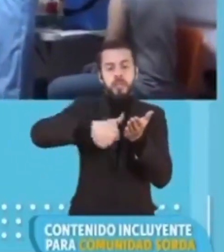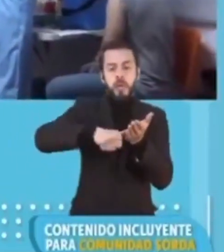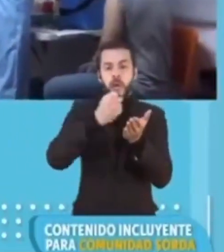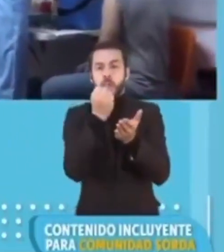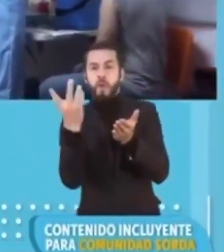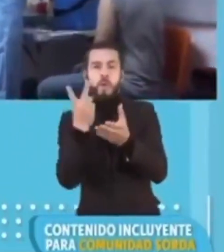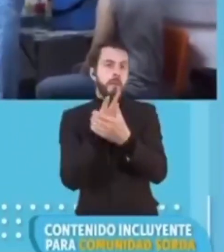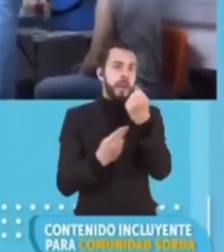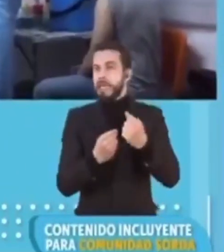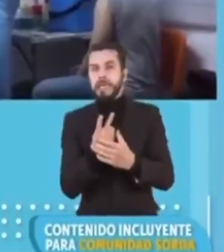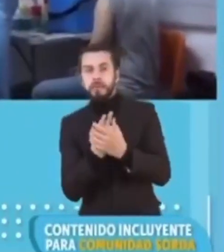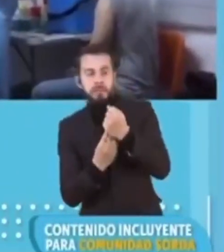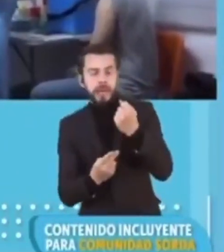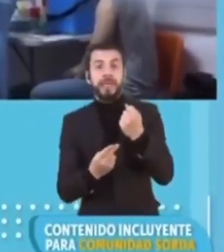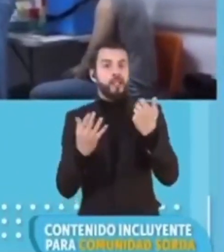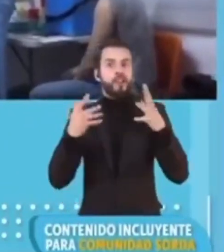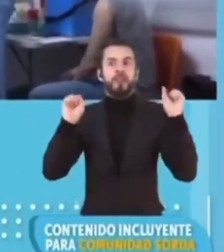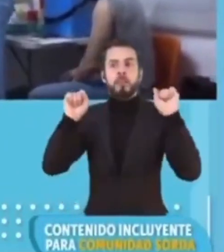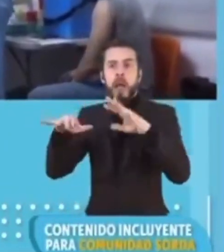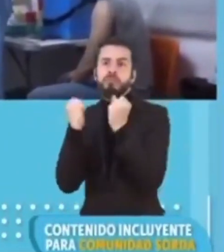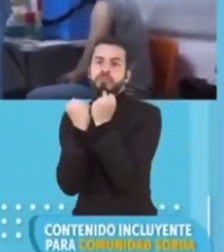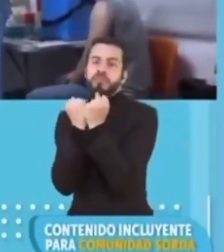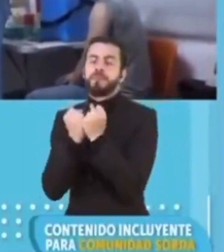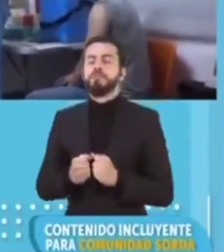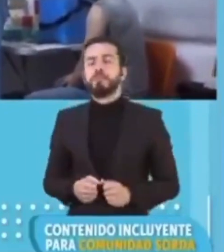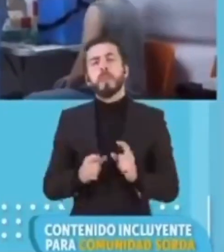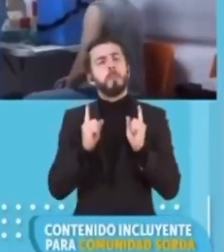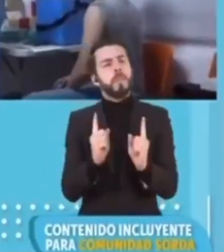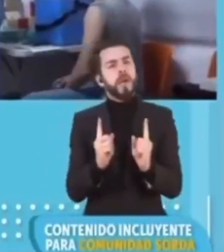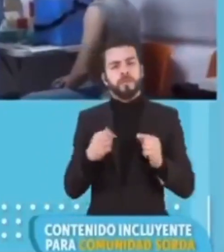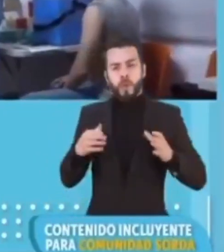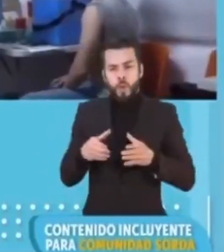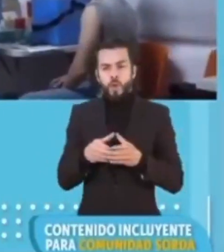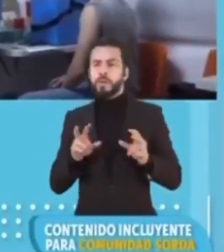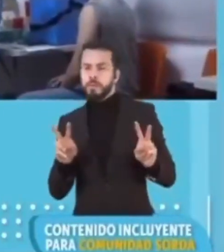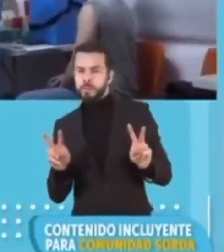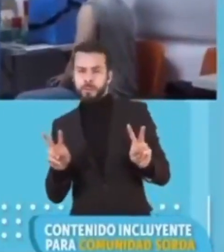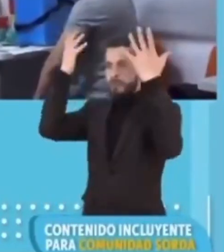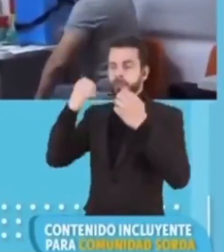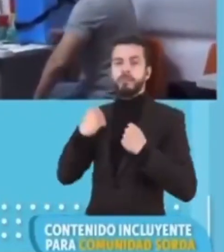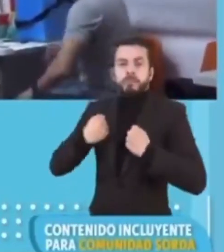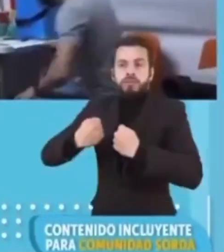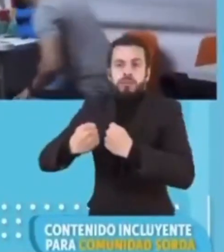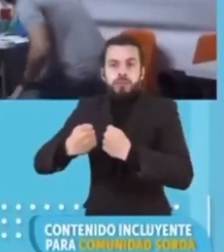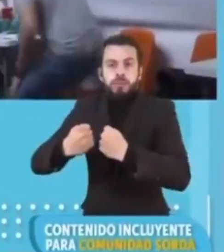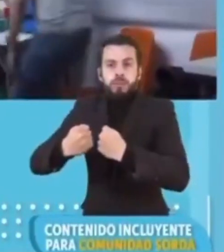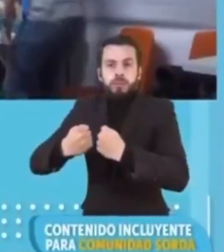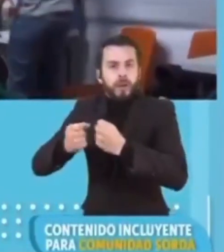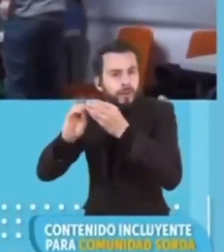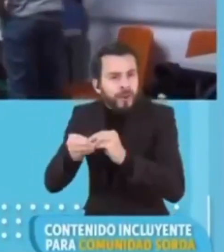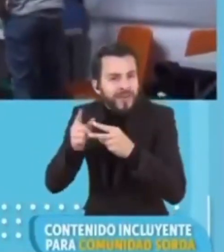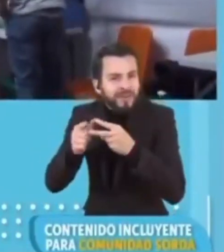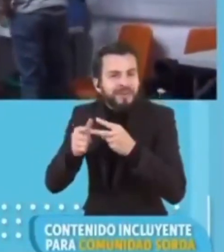mayores de 50 años, así como los ciudadanos que tengan agendada la aplicación de la segunda dosis. Si bien el proceso